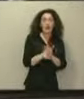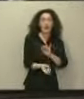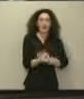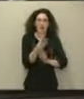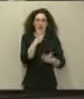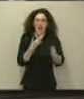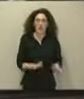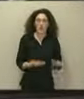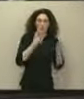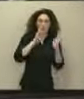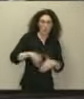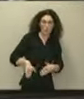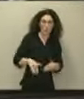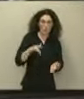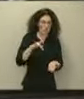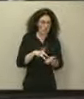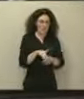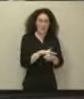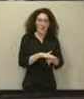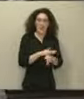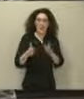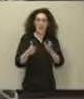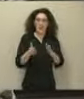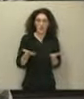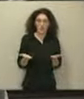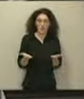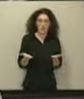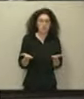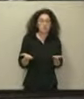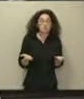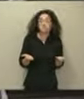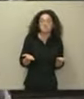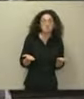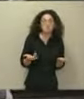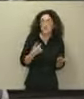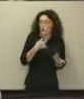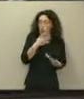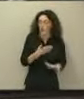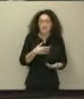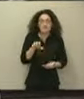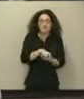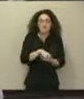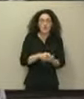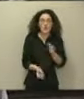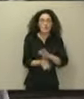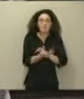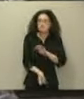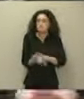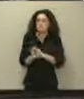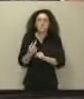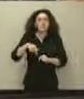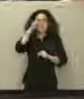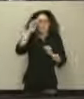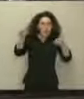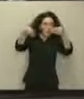en el último tramo de la legislatura entonces en fin nos surgen nos surgen dudas no nos cerramos a